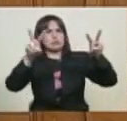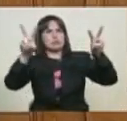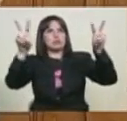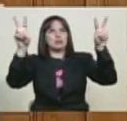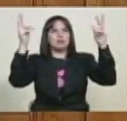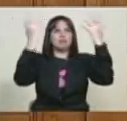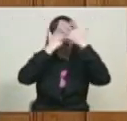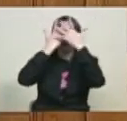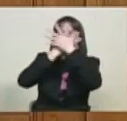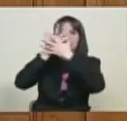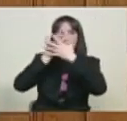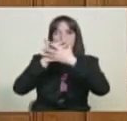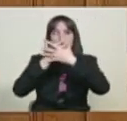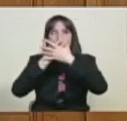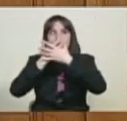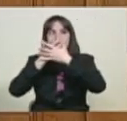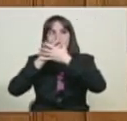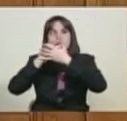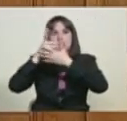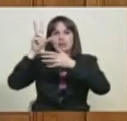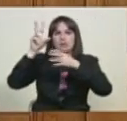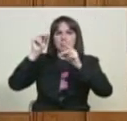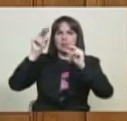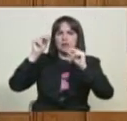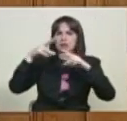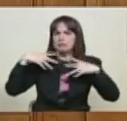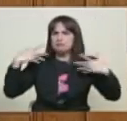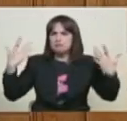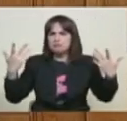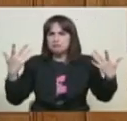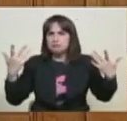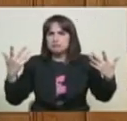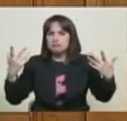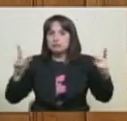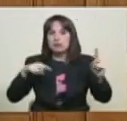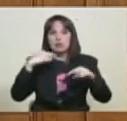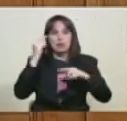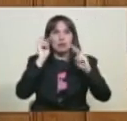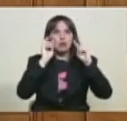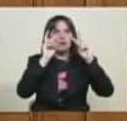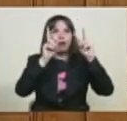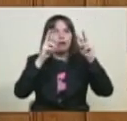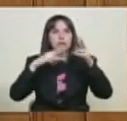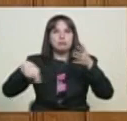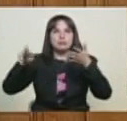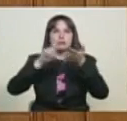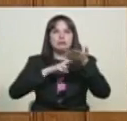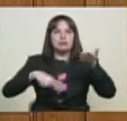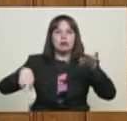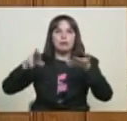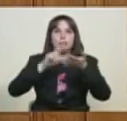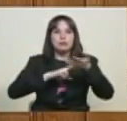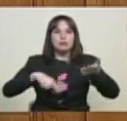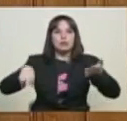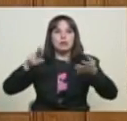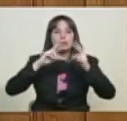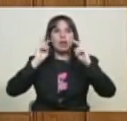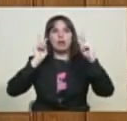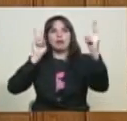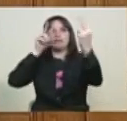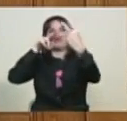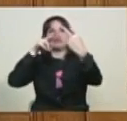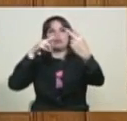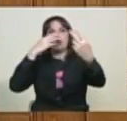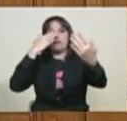pone gris. Yo les puedo decir, ya habiendo repasado esta imagen en varias oportunidades, le vi la cara a